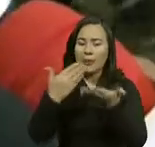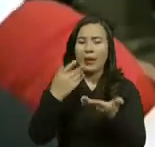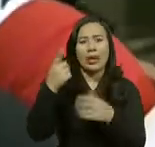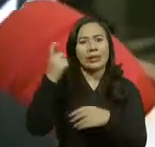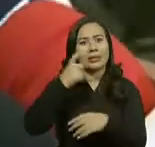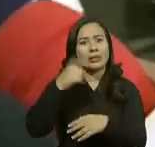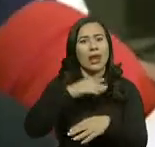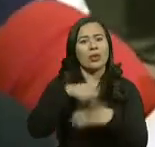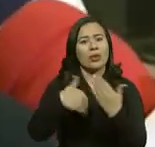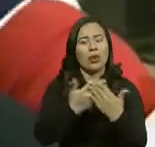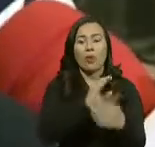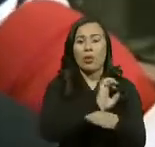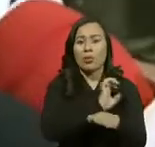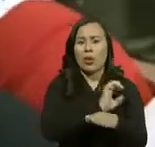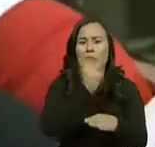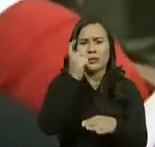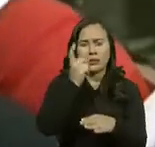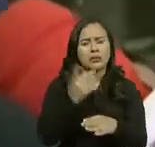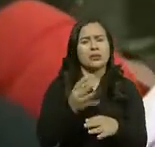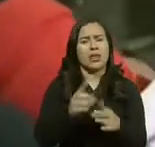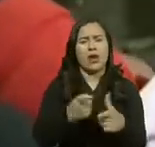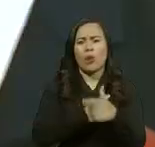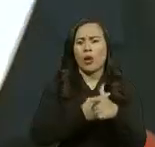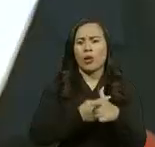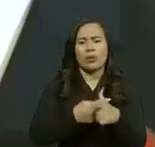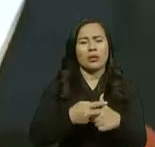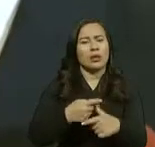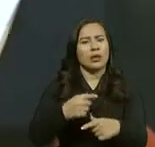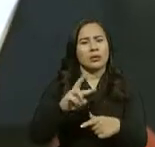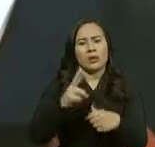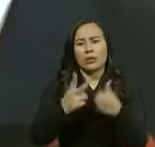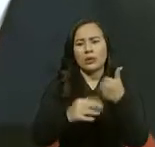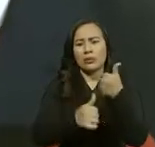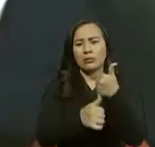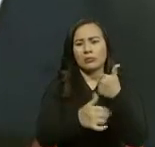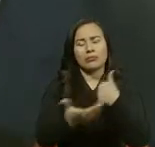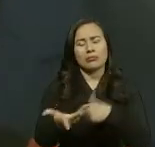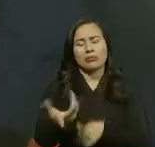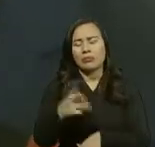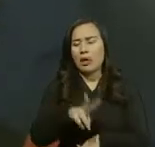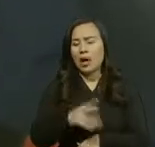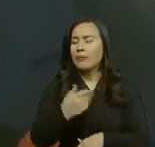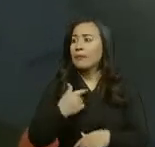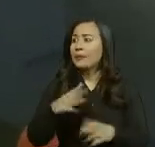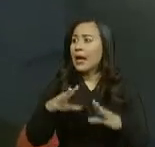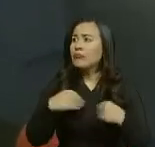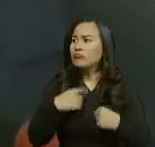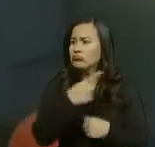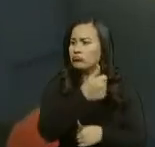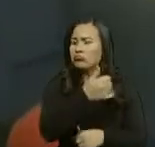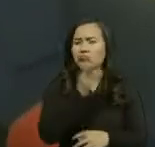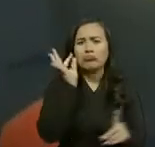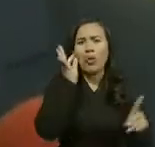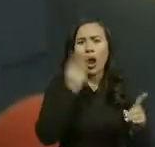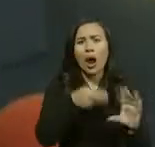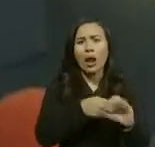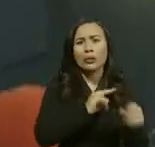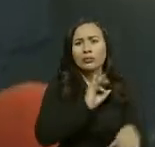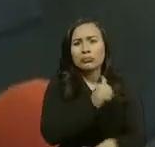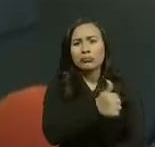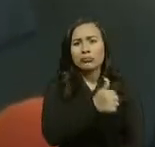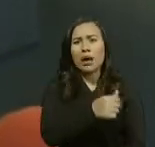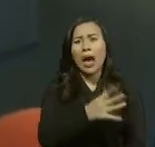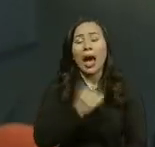al Ecuador poder tener una segunda o segundo mandatario? Vamos a aceptar inmediatamente la renuncia de la señora vicepresidenta